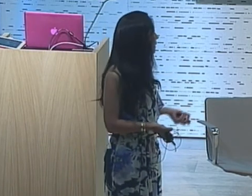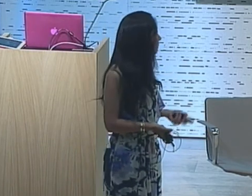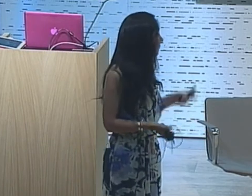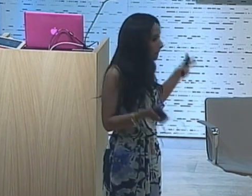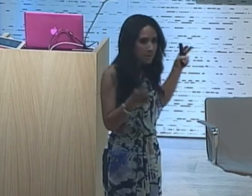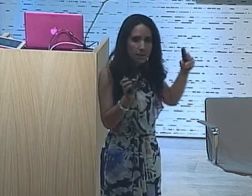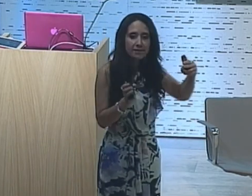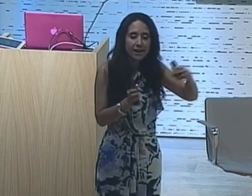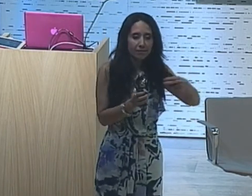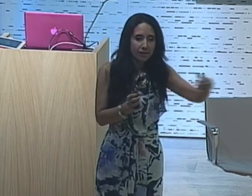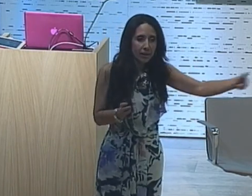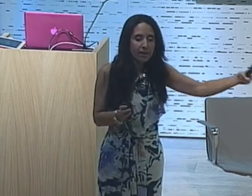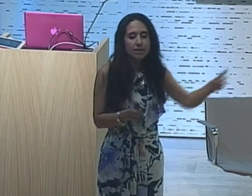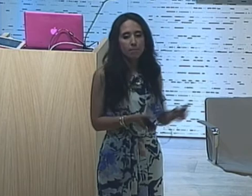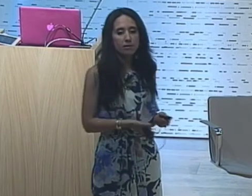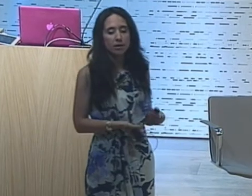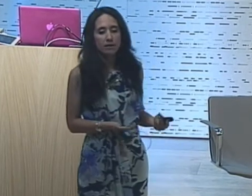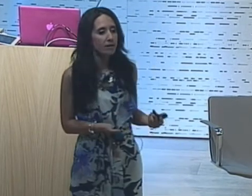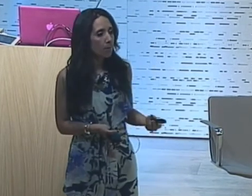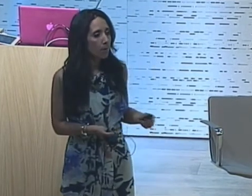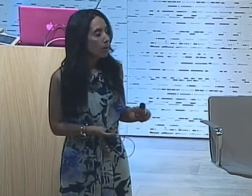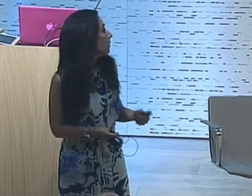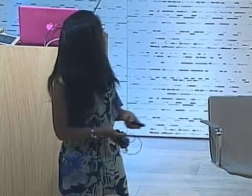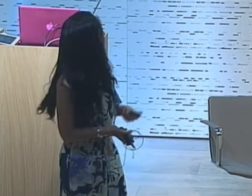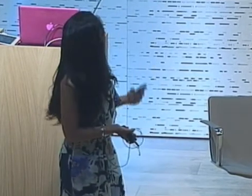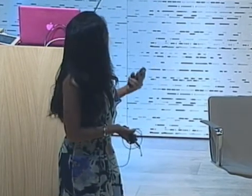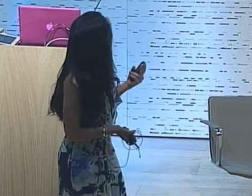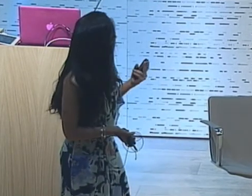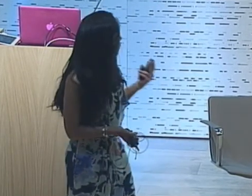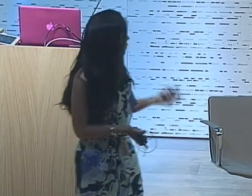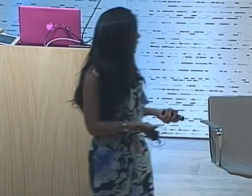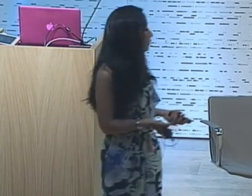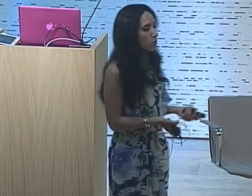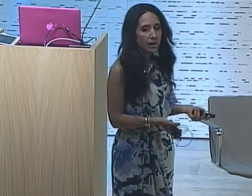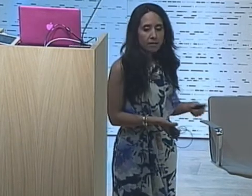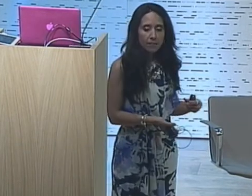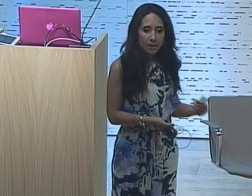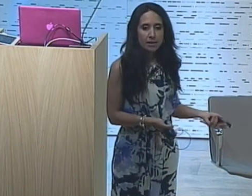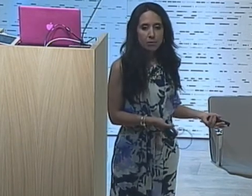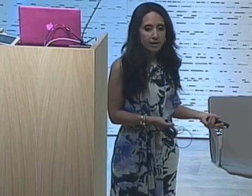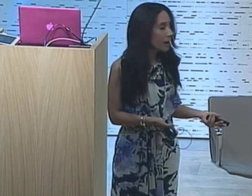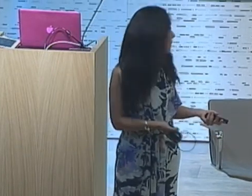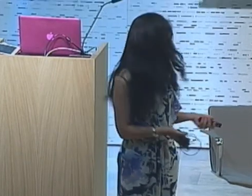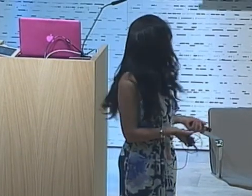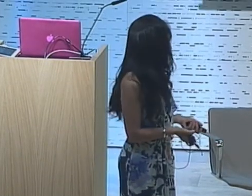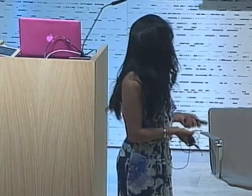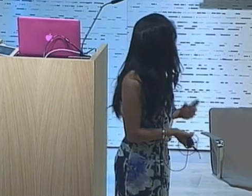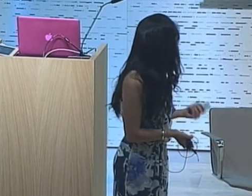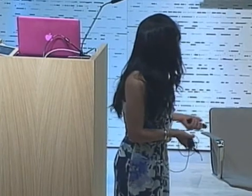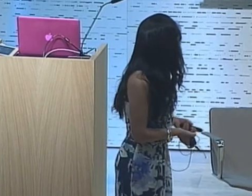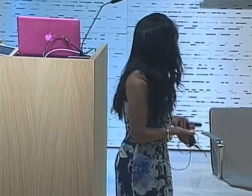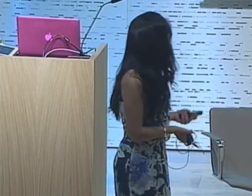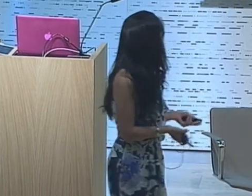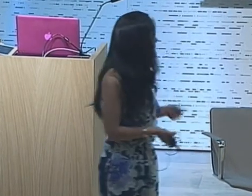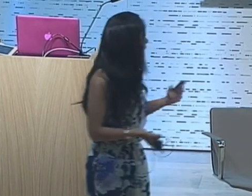que siempre estar en ese espacio, en ese tiempo. Se construyen a base de una trama,